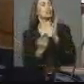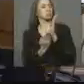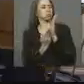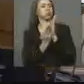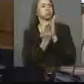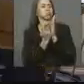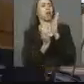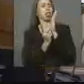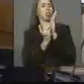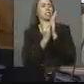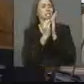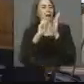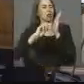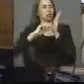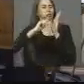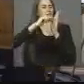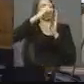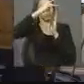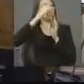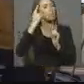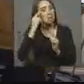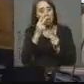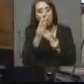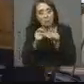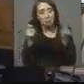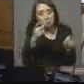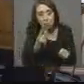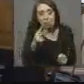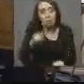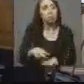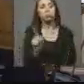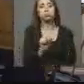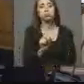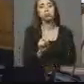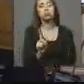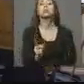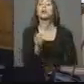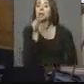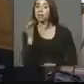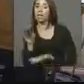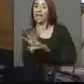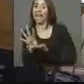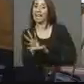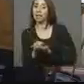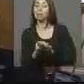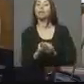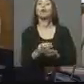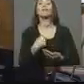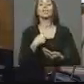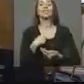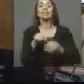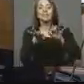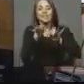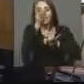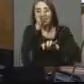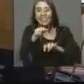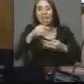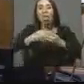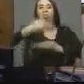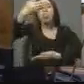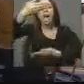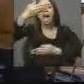desarrollo, pero no es tal. Quiero darle un ejemplo. Veía recién el diario de mi región, el diario